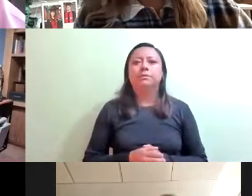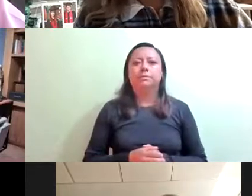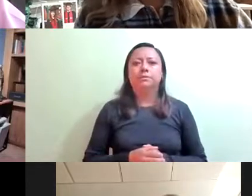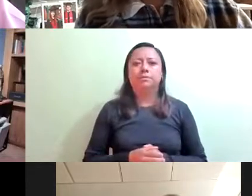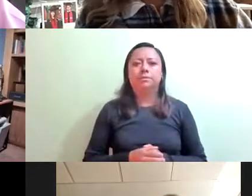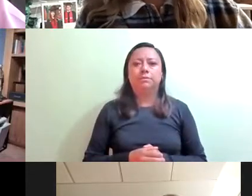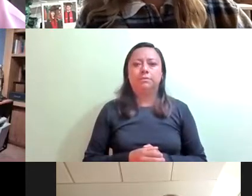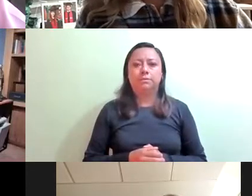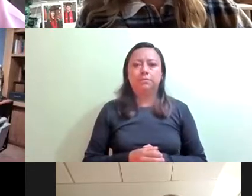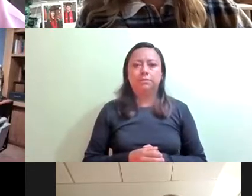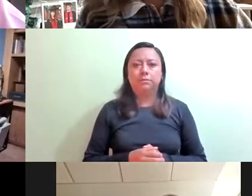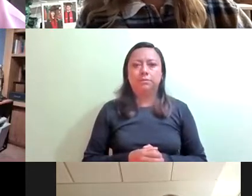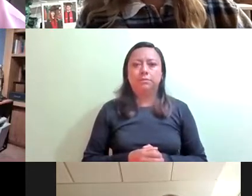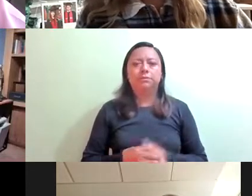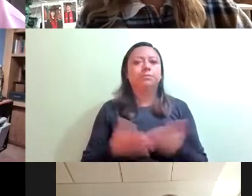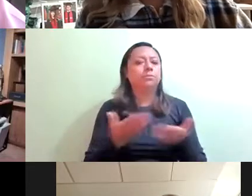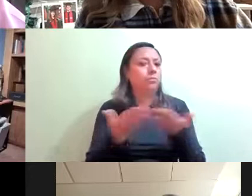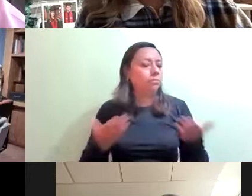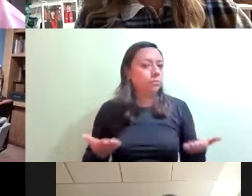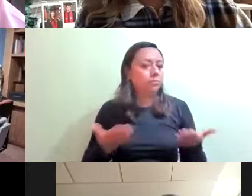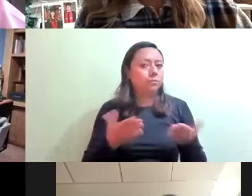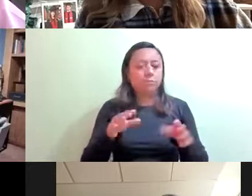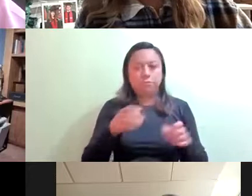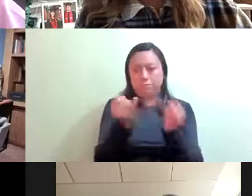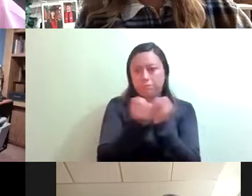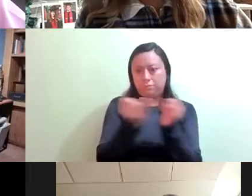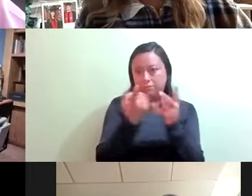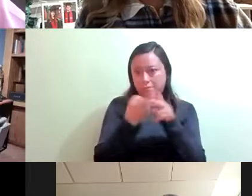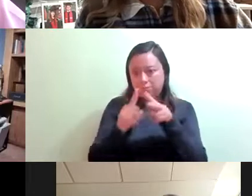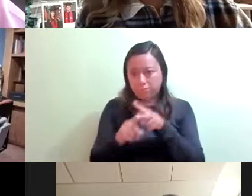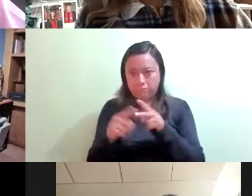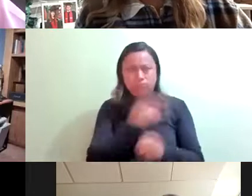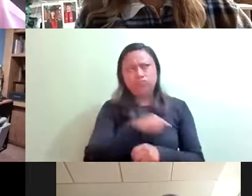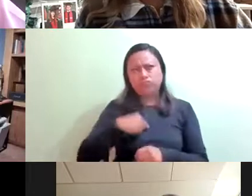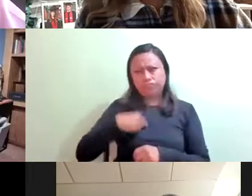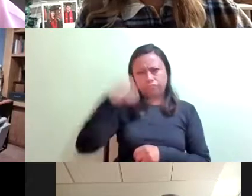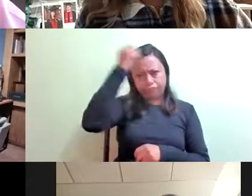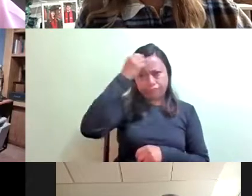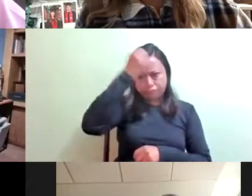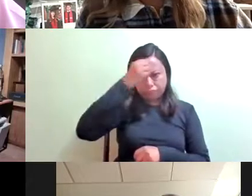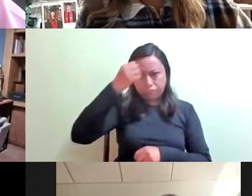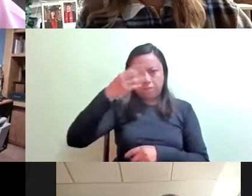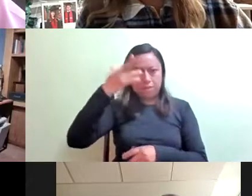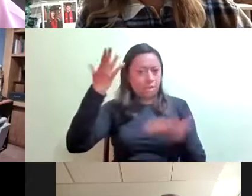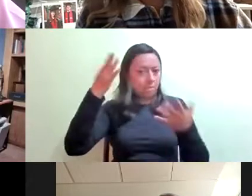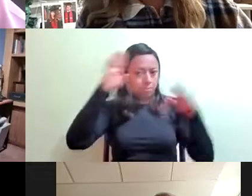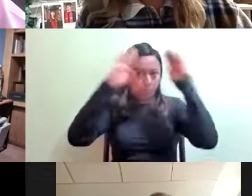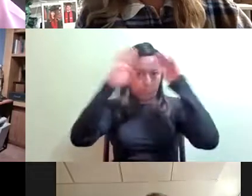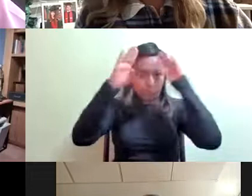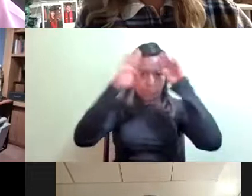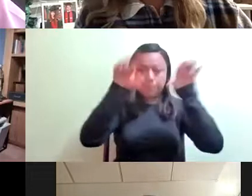casi como de principio, no reflexionamos sobre esta que es